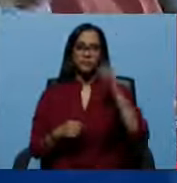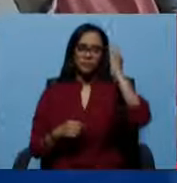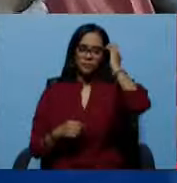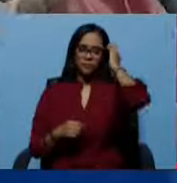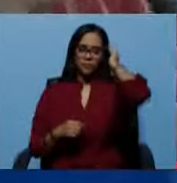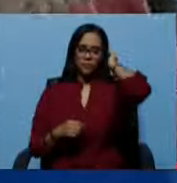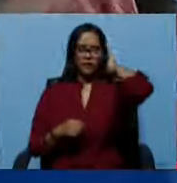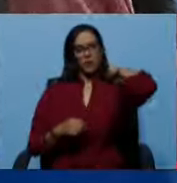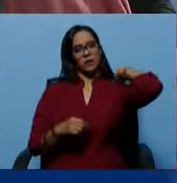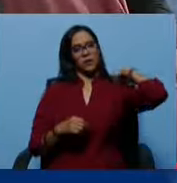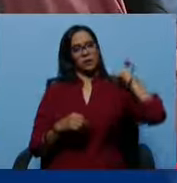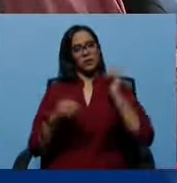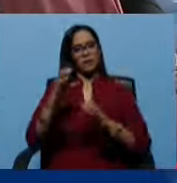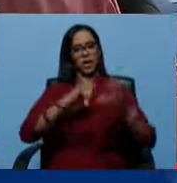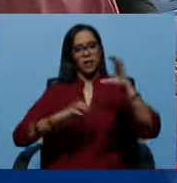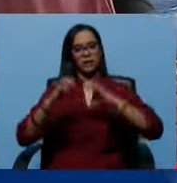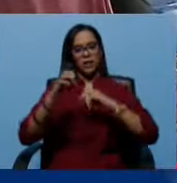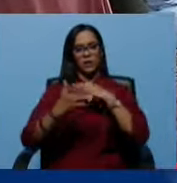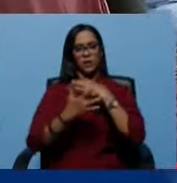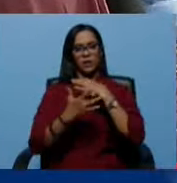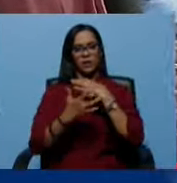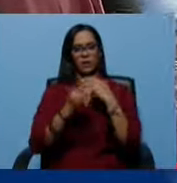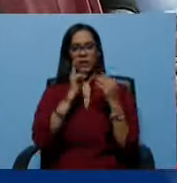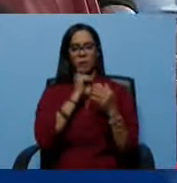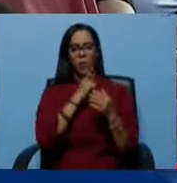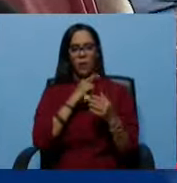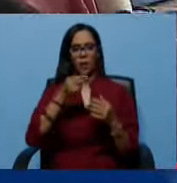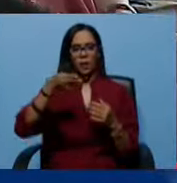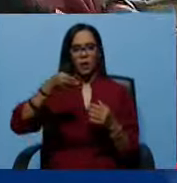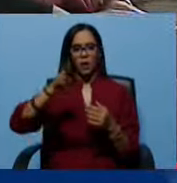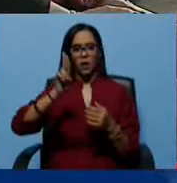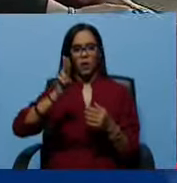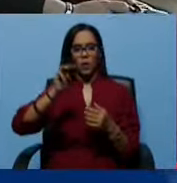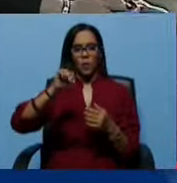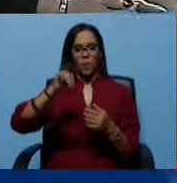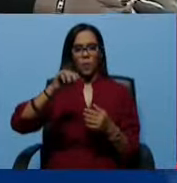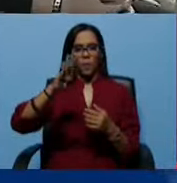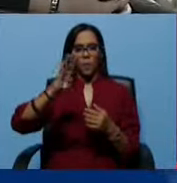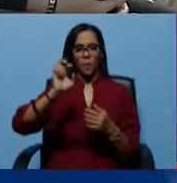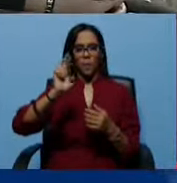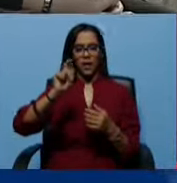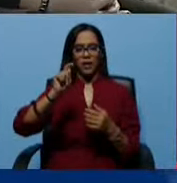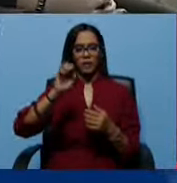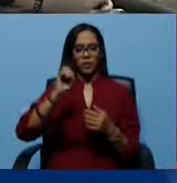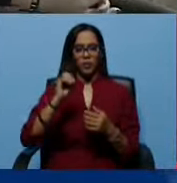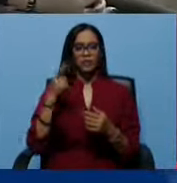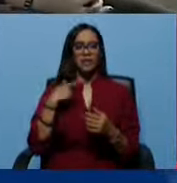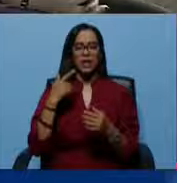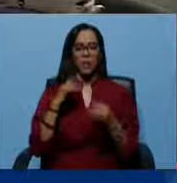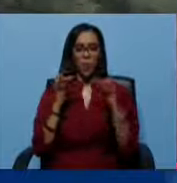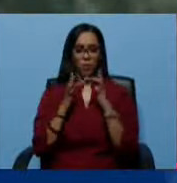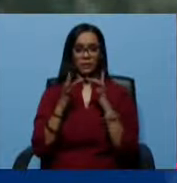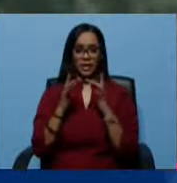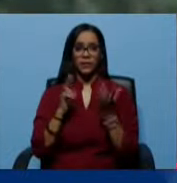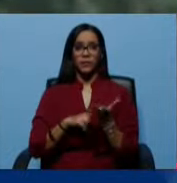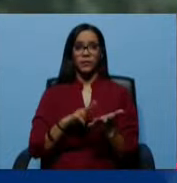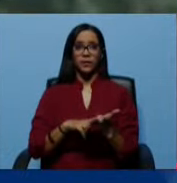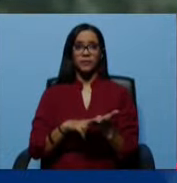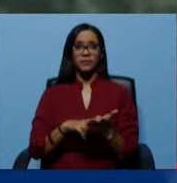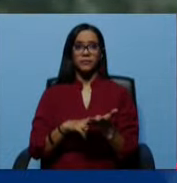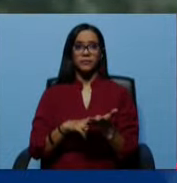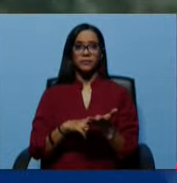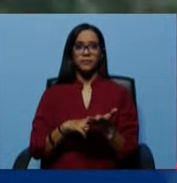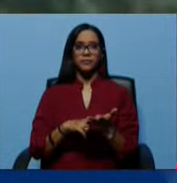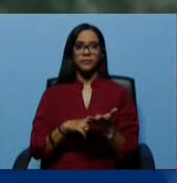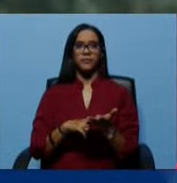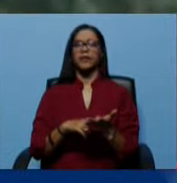Ciencia y Tecnología que lleva el nombre de Humberto Fernández Morán. Tenemos un pase, ¿verdad? Un pase